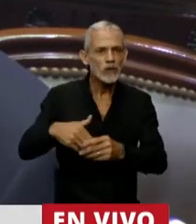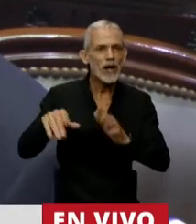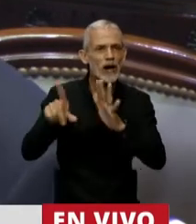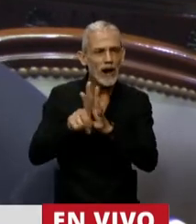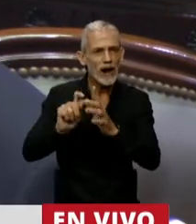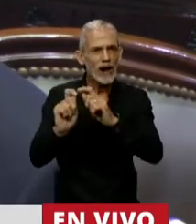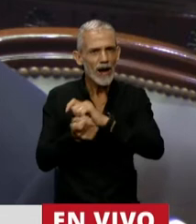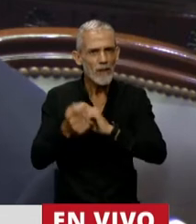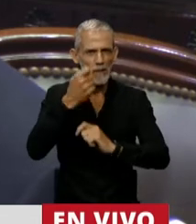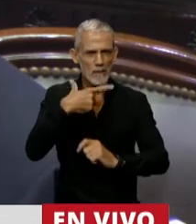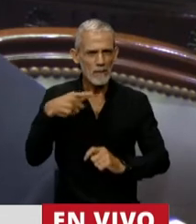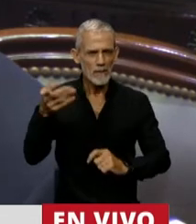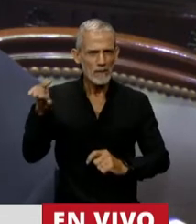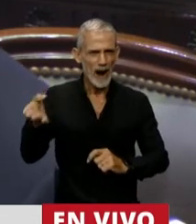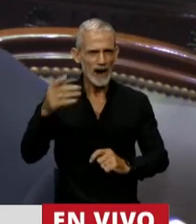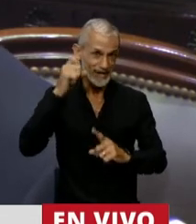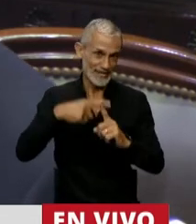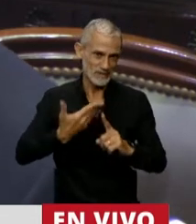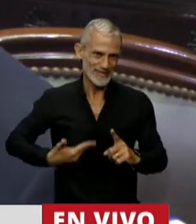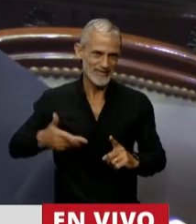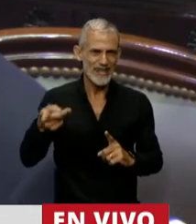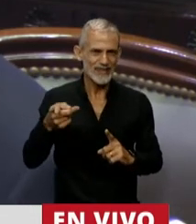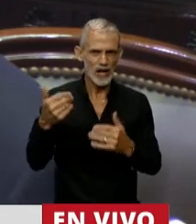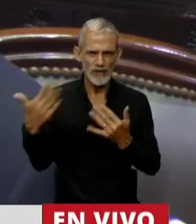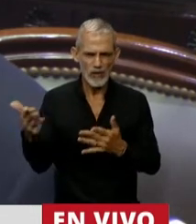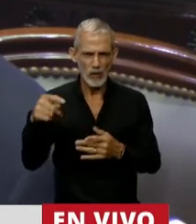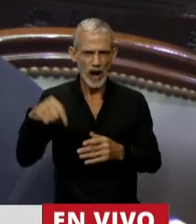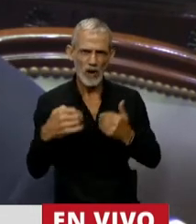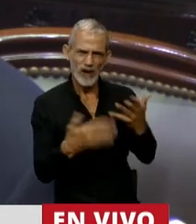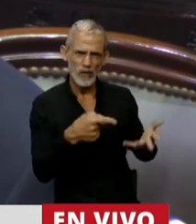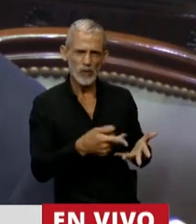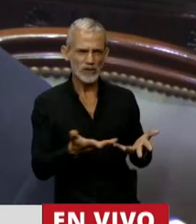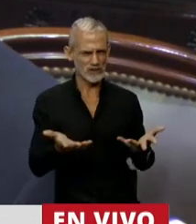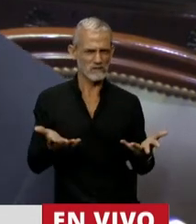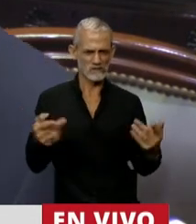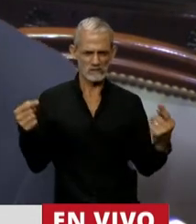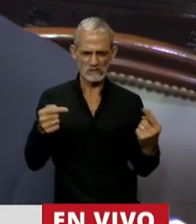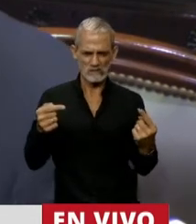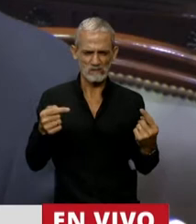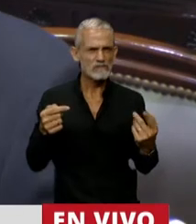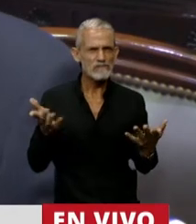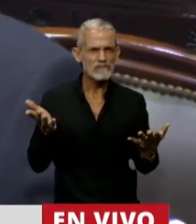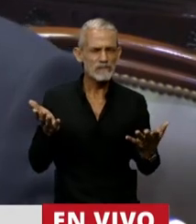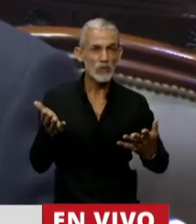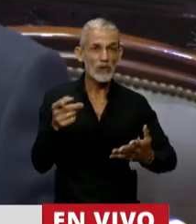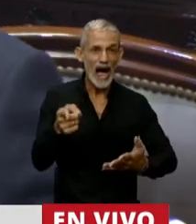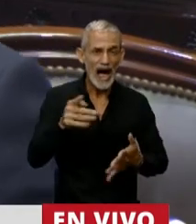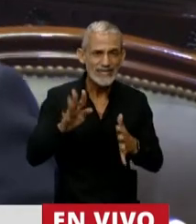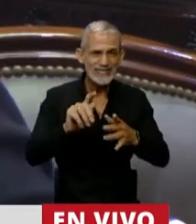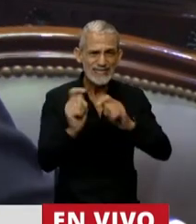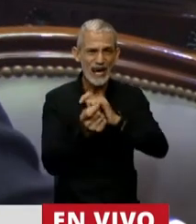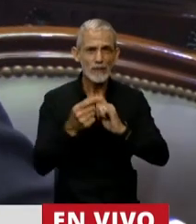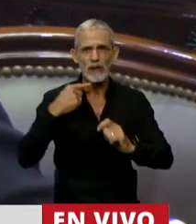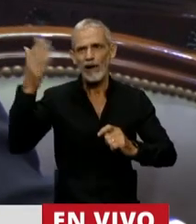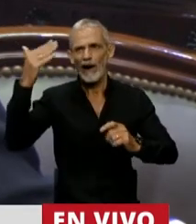que planteó el ex presidente macro entonces esta realidad señor presidente no se modifica con